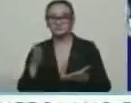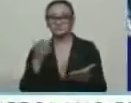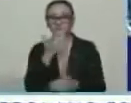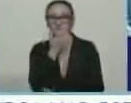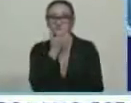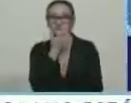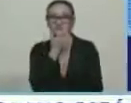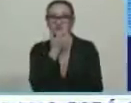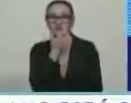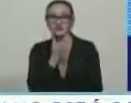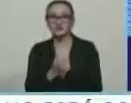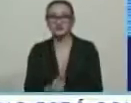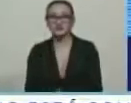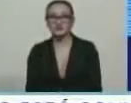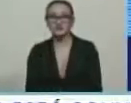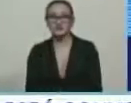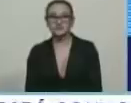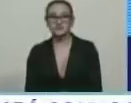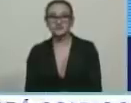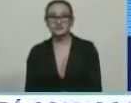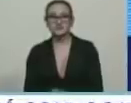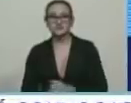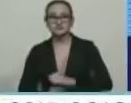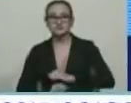La base sólida